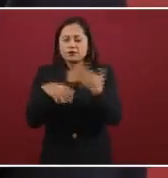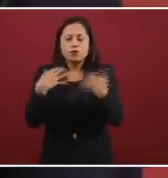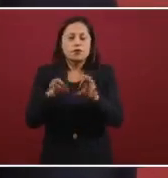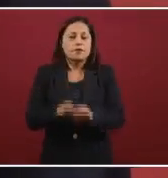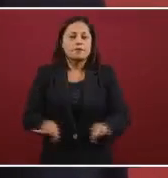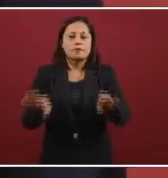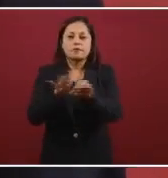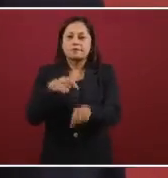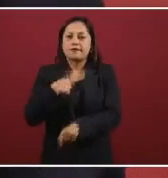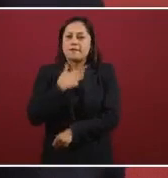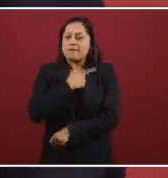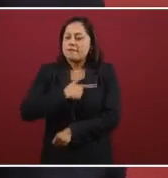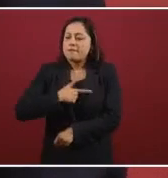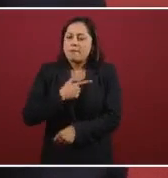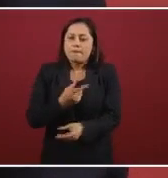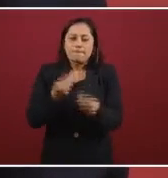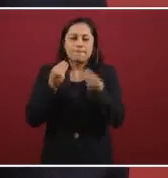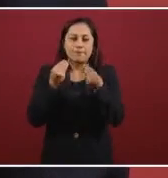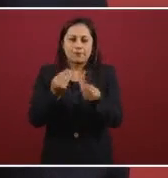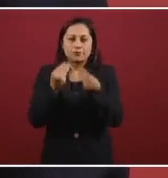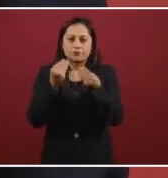un replanteamiento